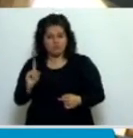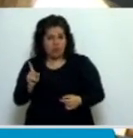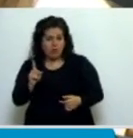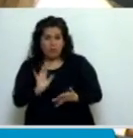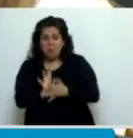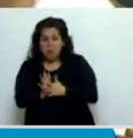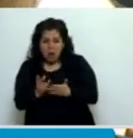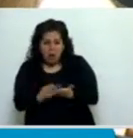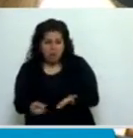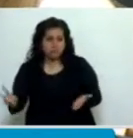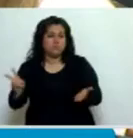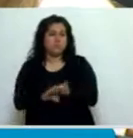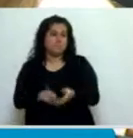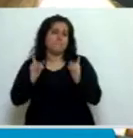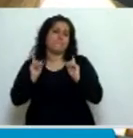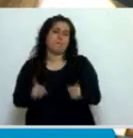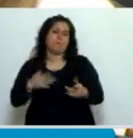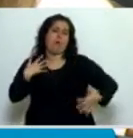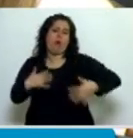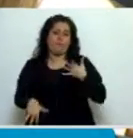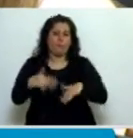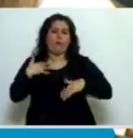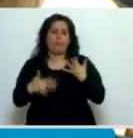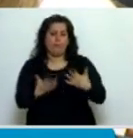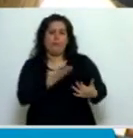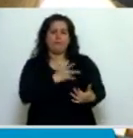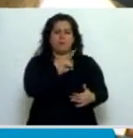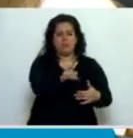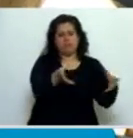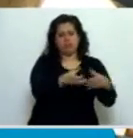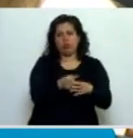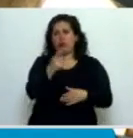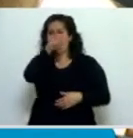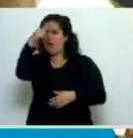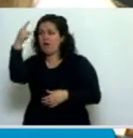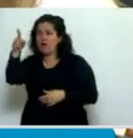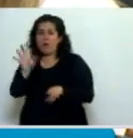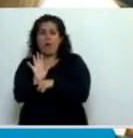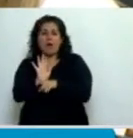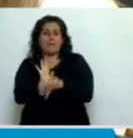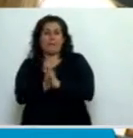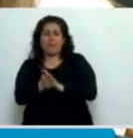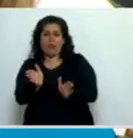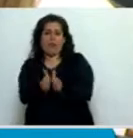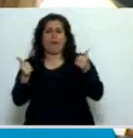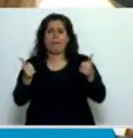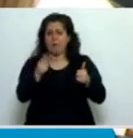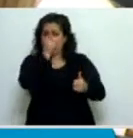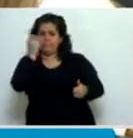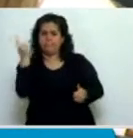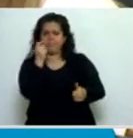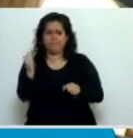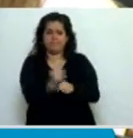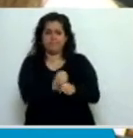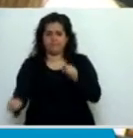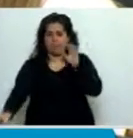una vez más, con que el Poder Ejecutivo y el oficialismo intentan sacar un proyecto. A los cachetazos y a las patadas, una vez